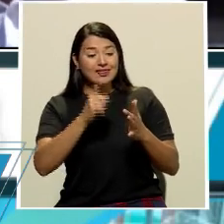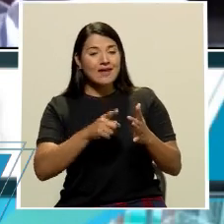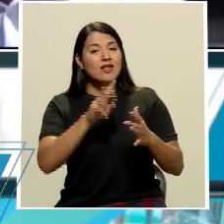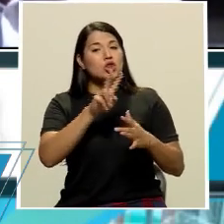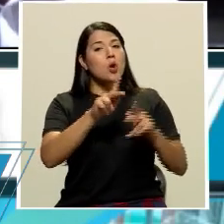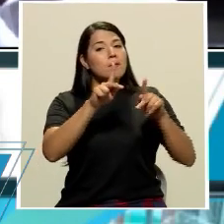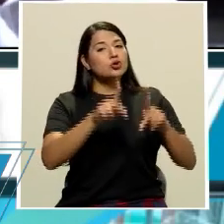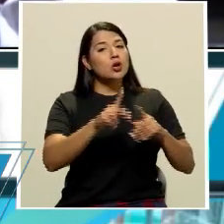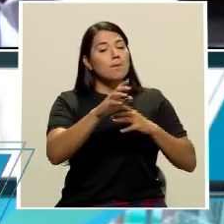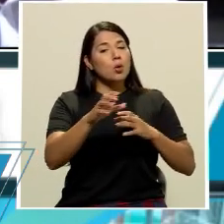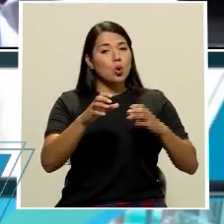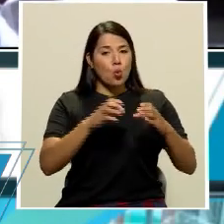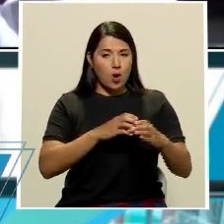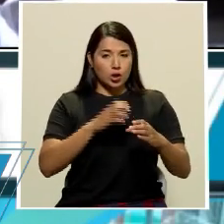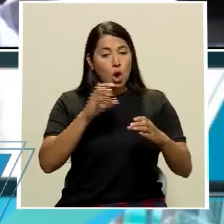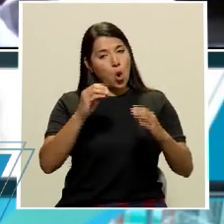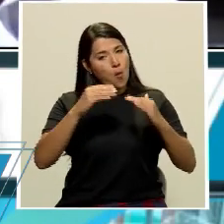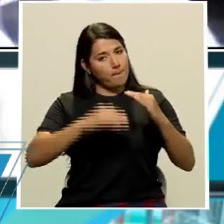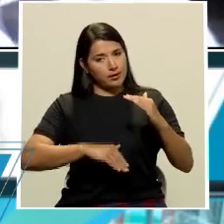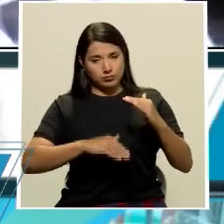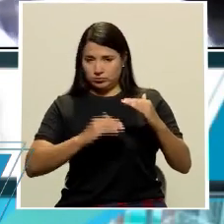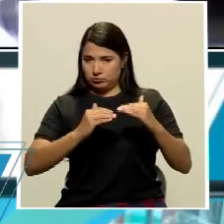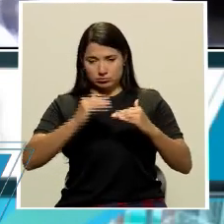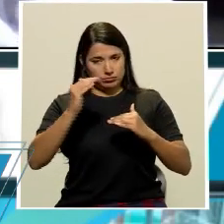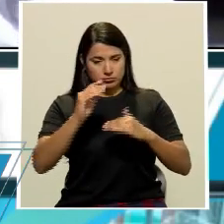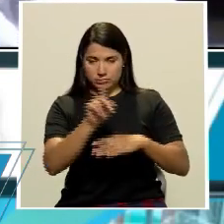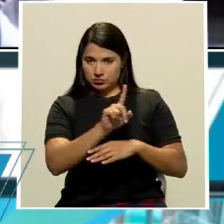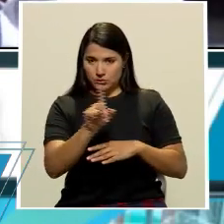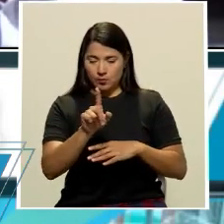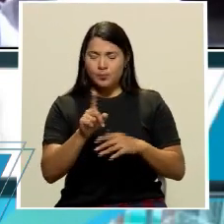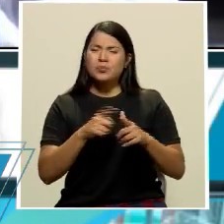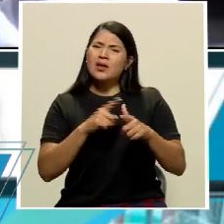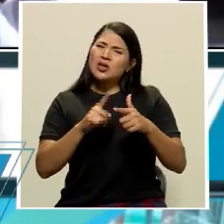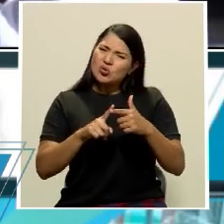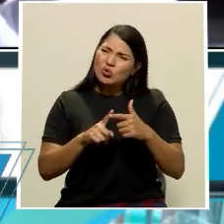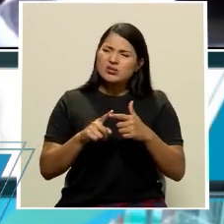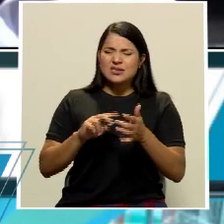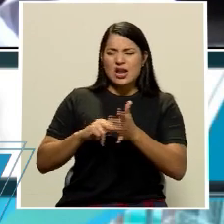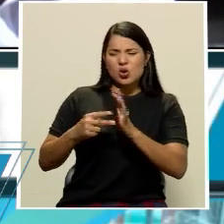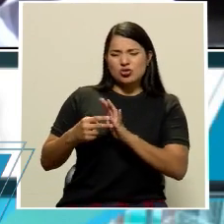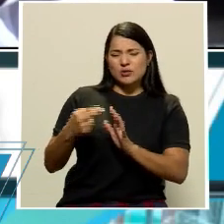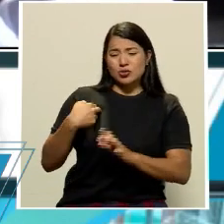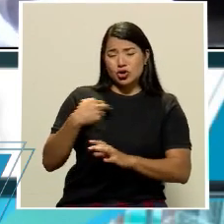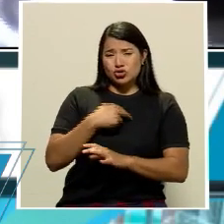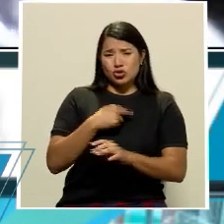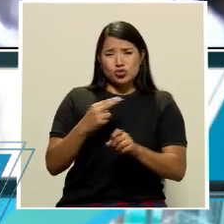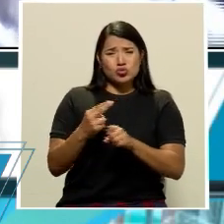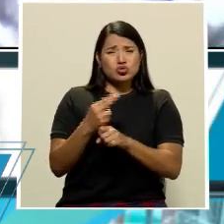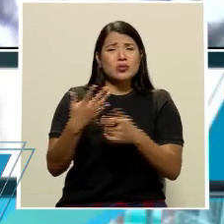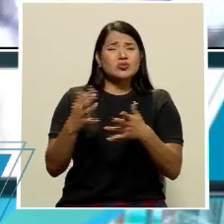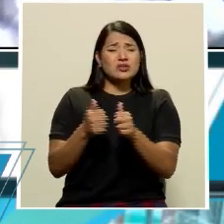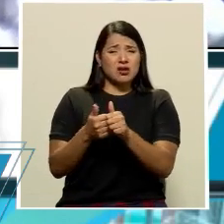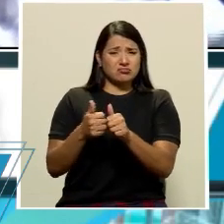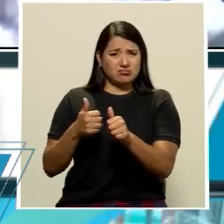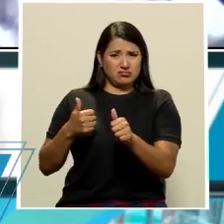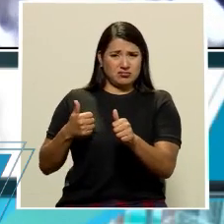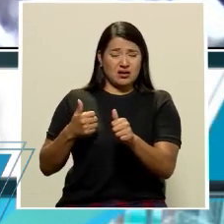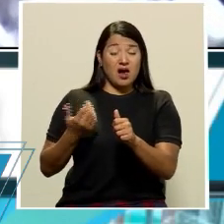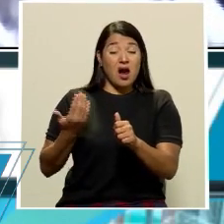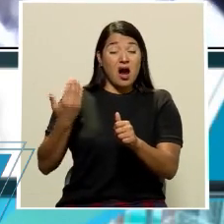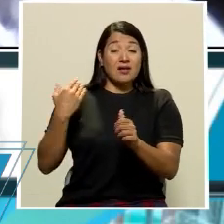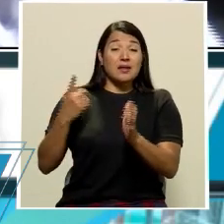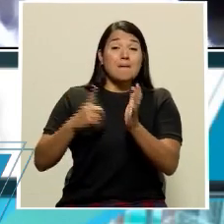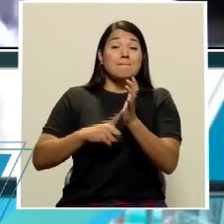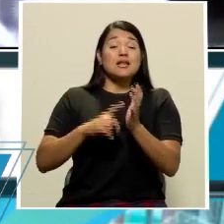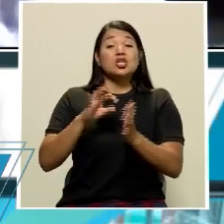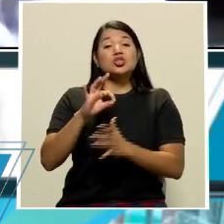poco, digamos, atrasada, un poco no correspondiente a la realidad del país. Cuando en la